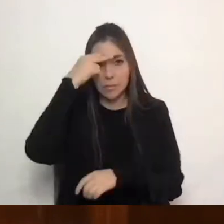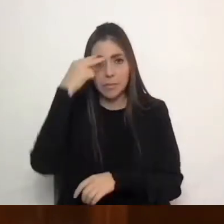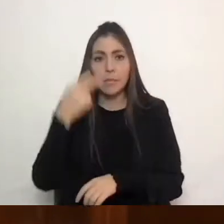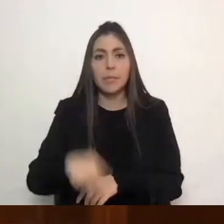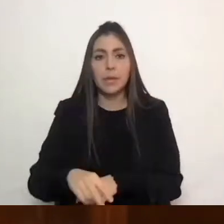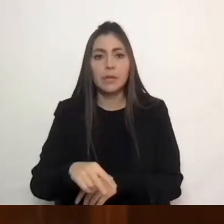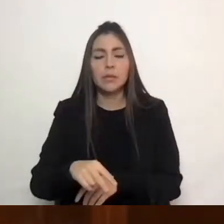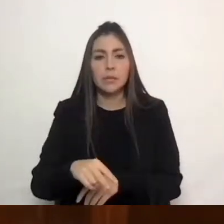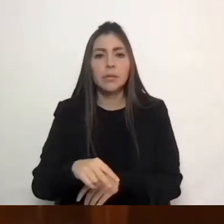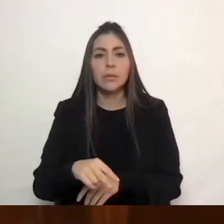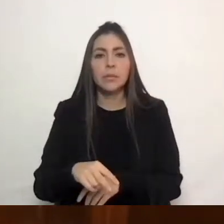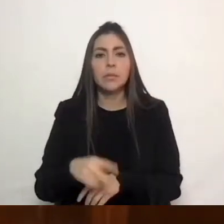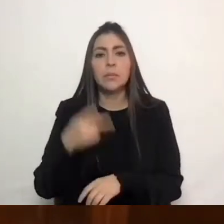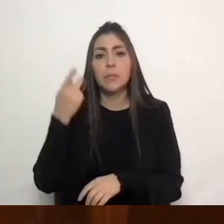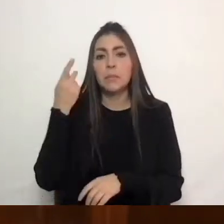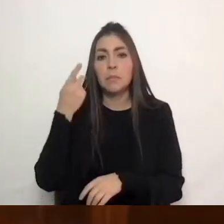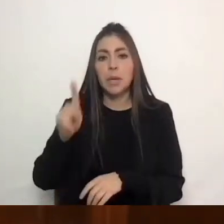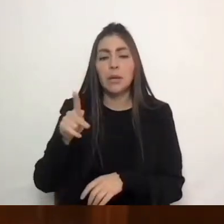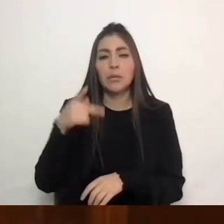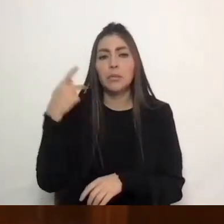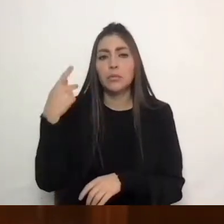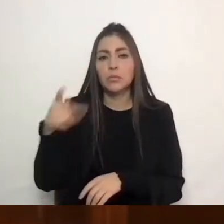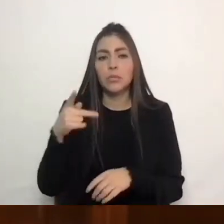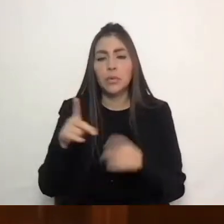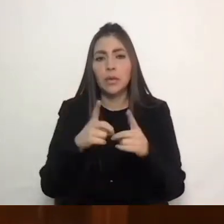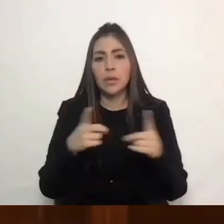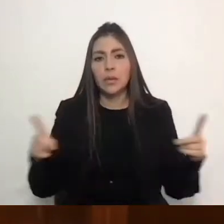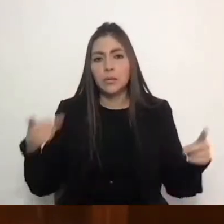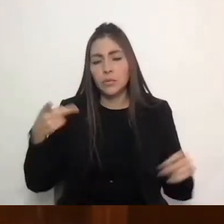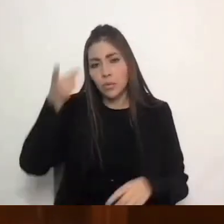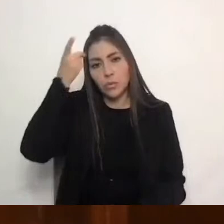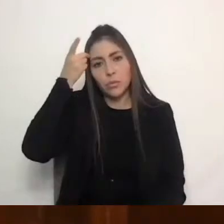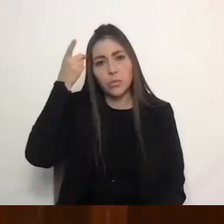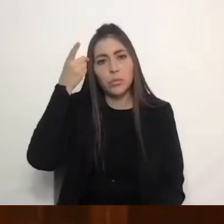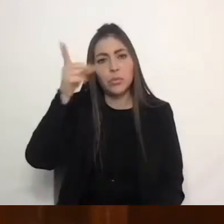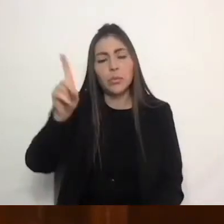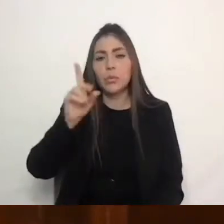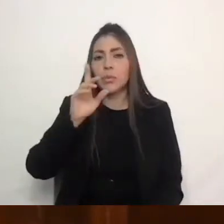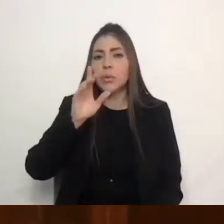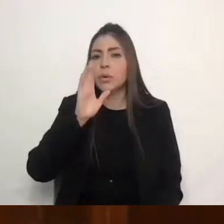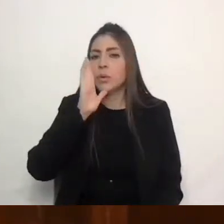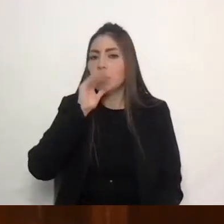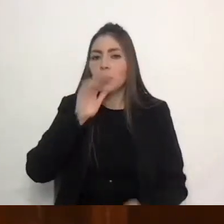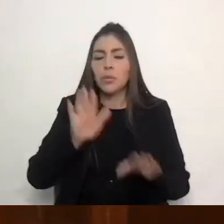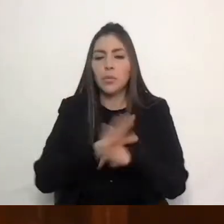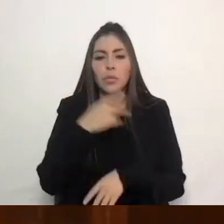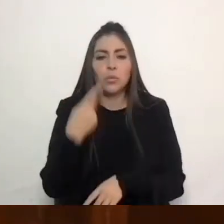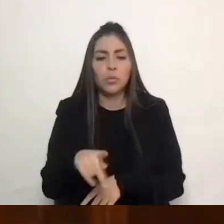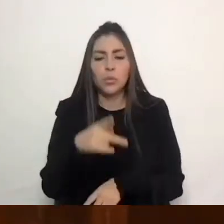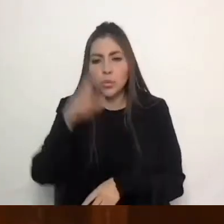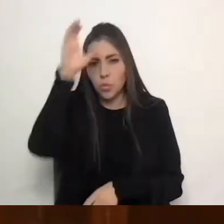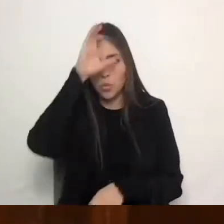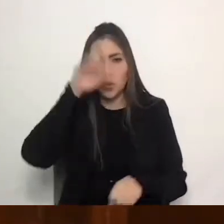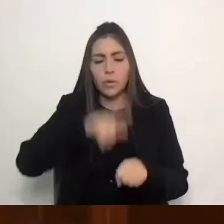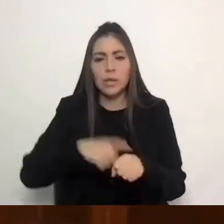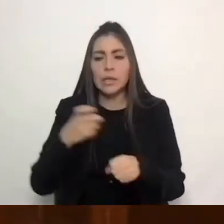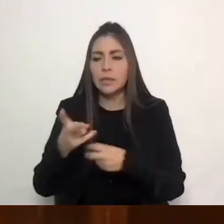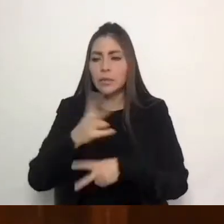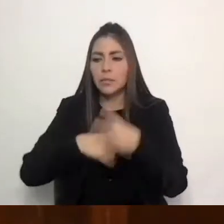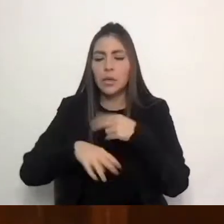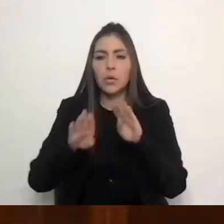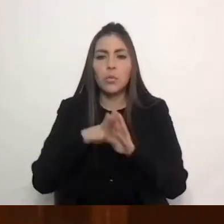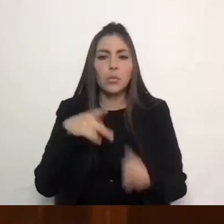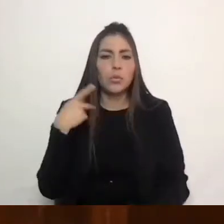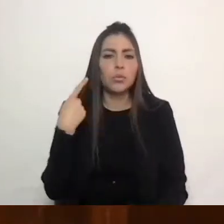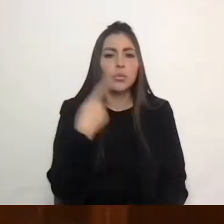sin embargo, el propio desarrollo del patrimonio cultural intangible las genera como bienes culturales,